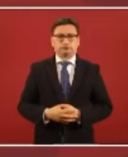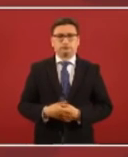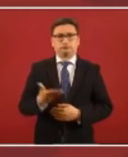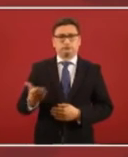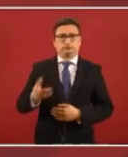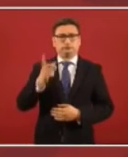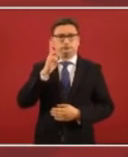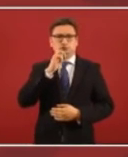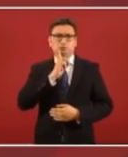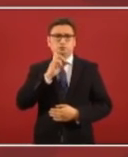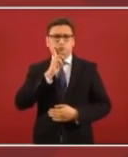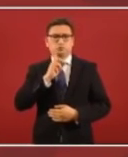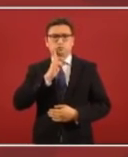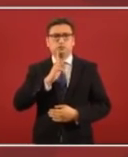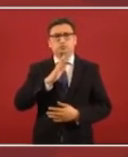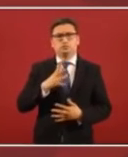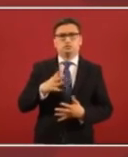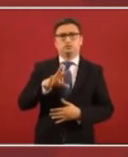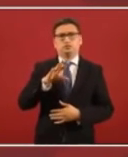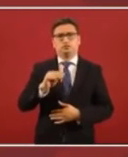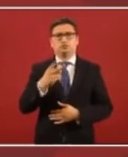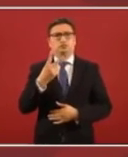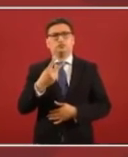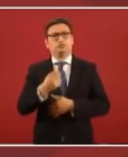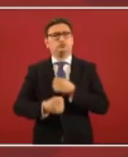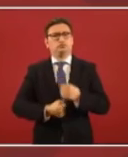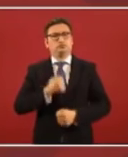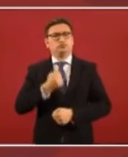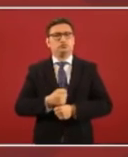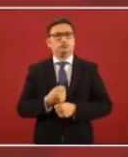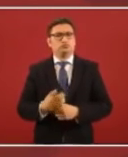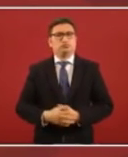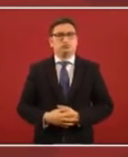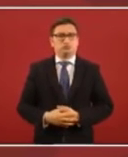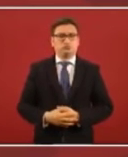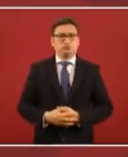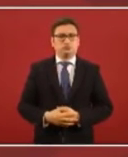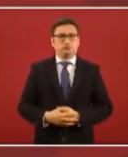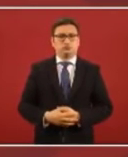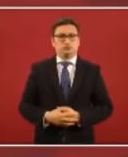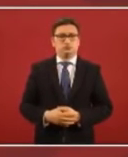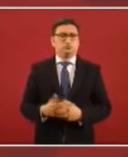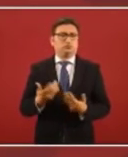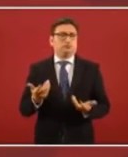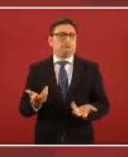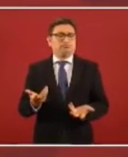señora de 92 años y